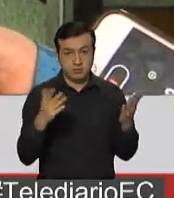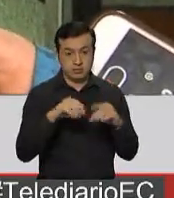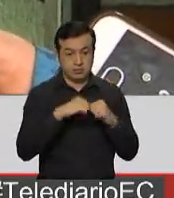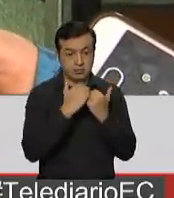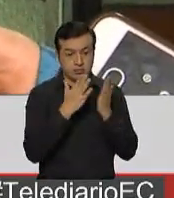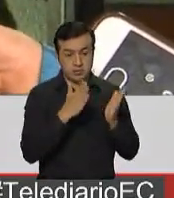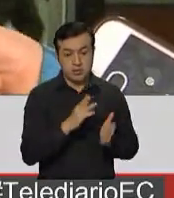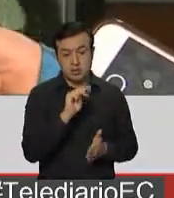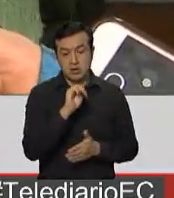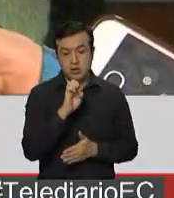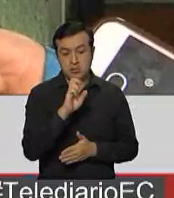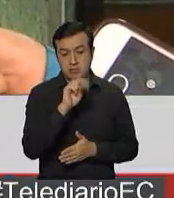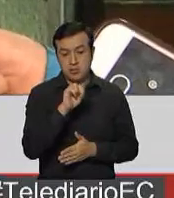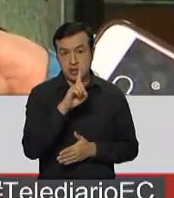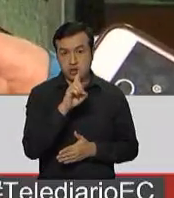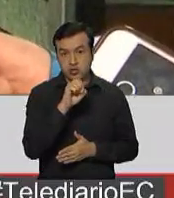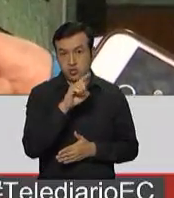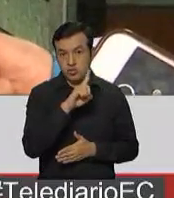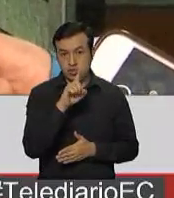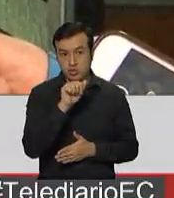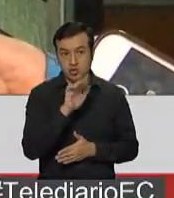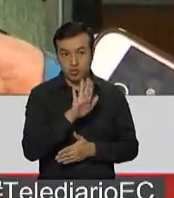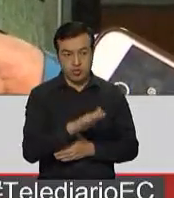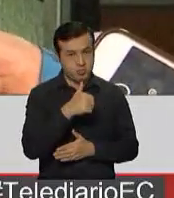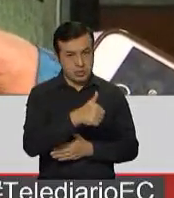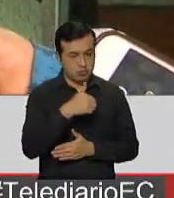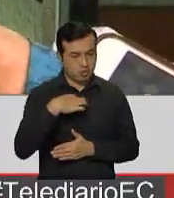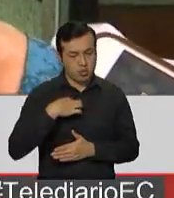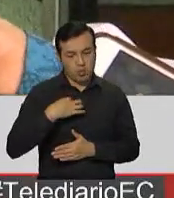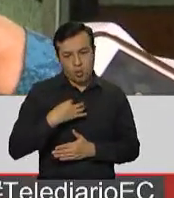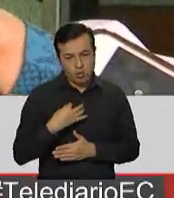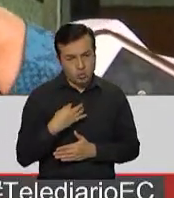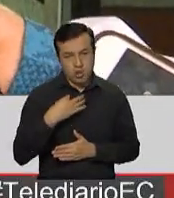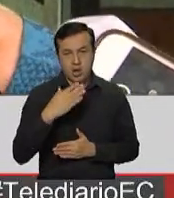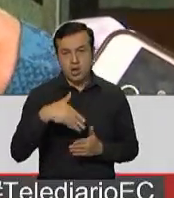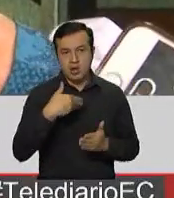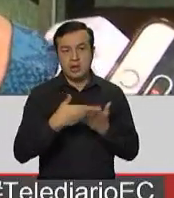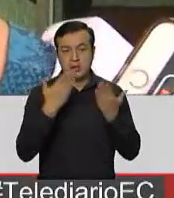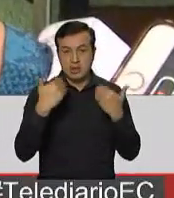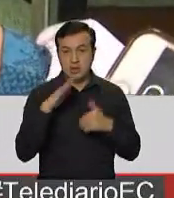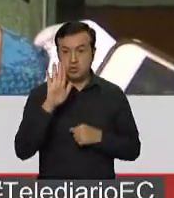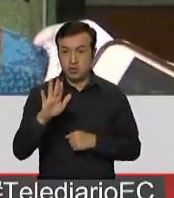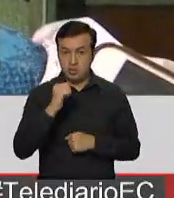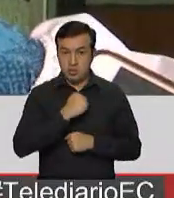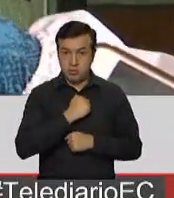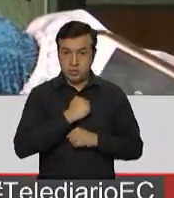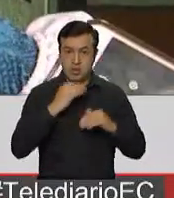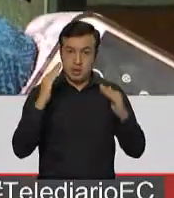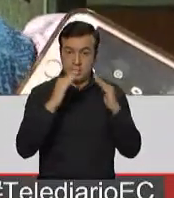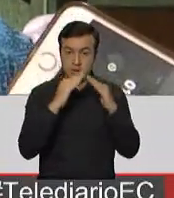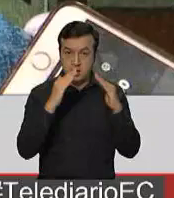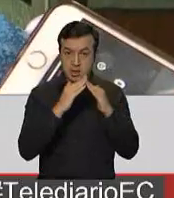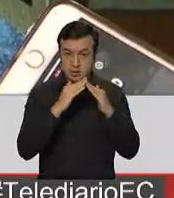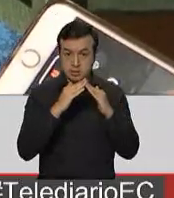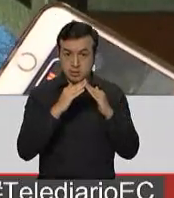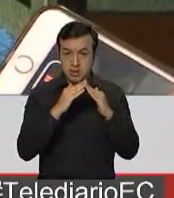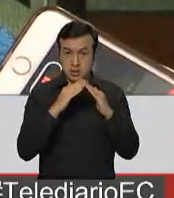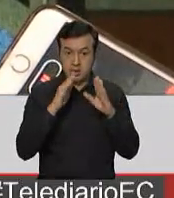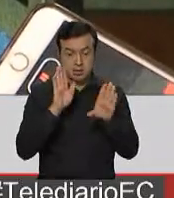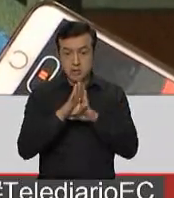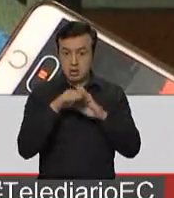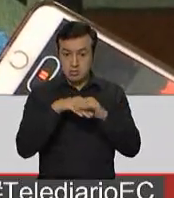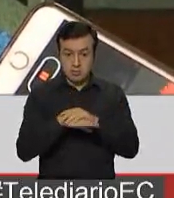asambleísta Mendoza acudió por su voluntad, luego del allanamiento de la casa donde él en ese momento no se encontraba,